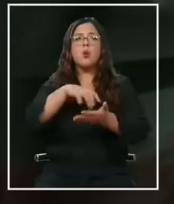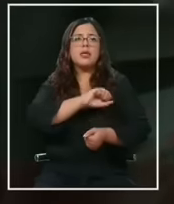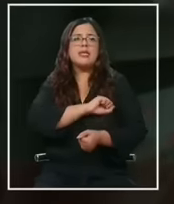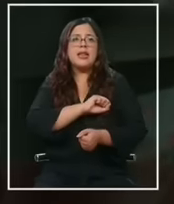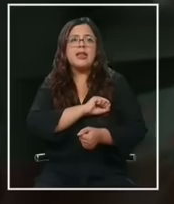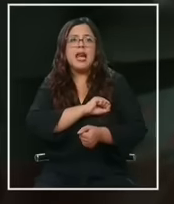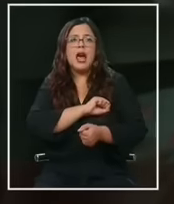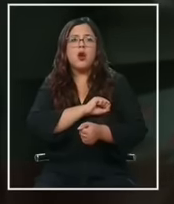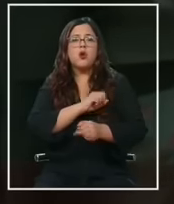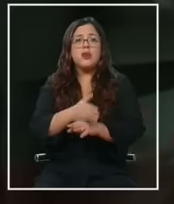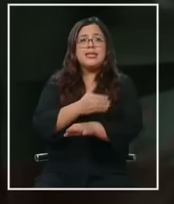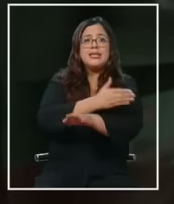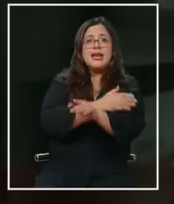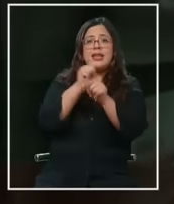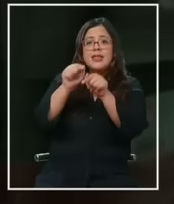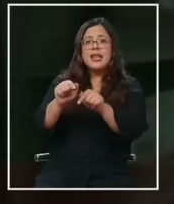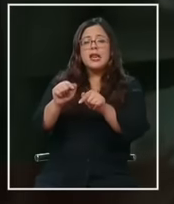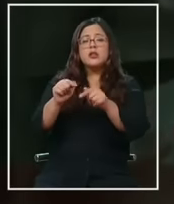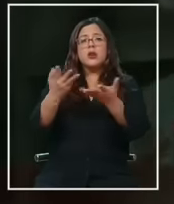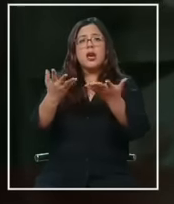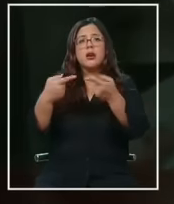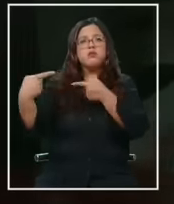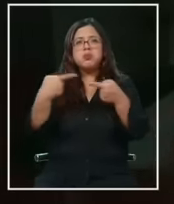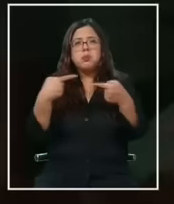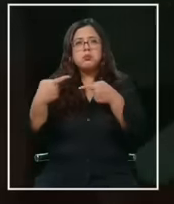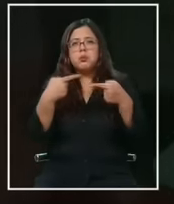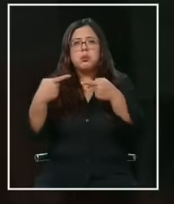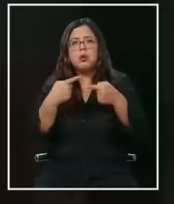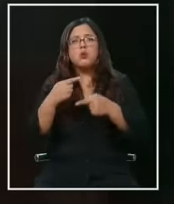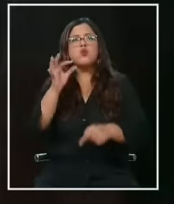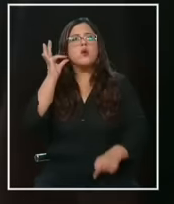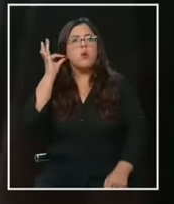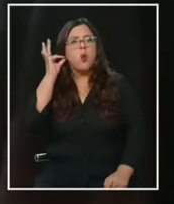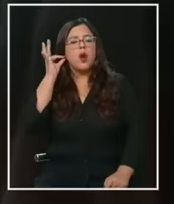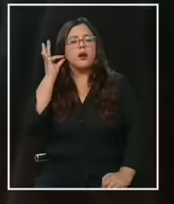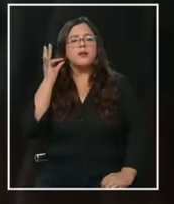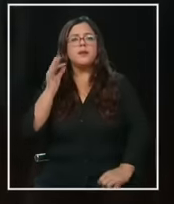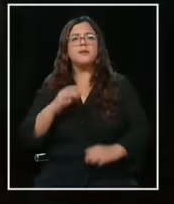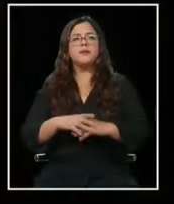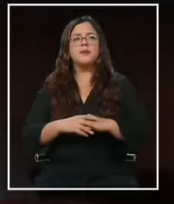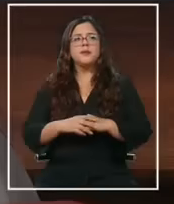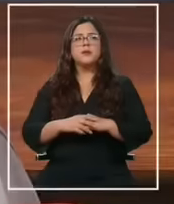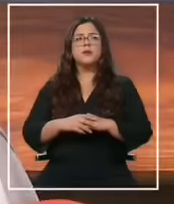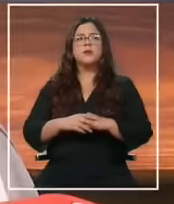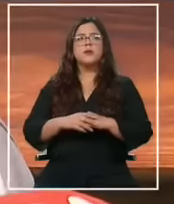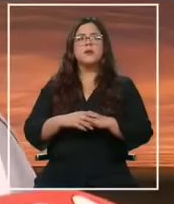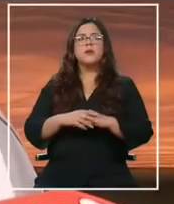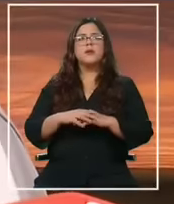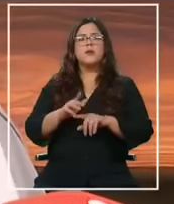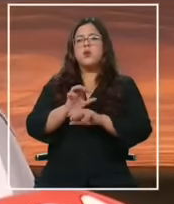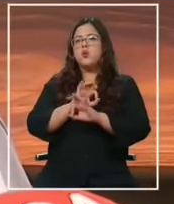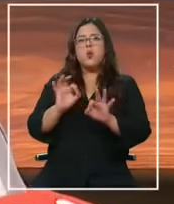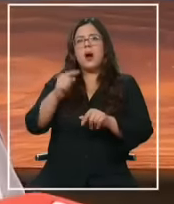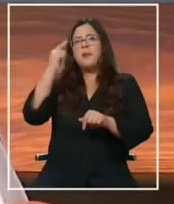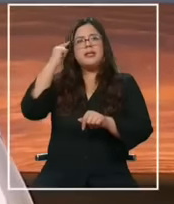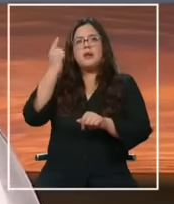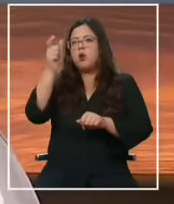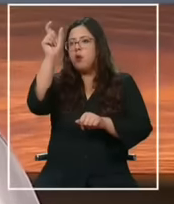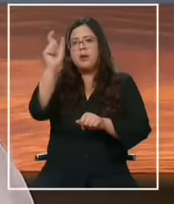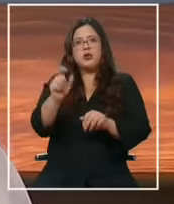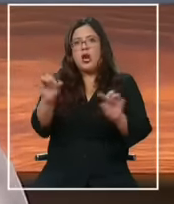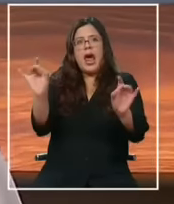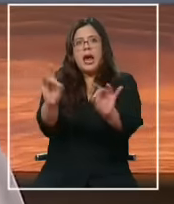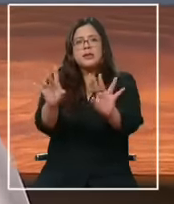testigos, previo a la tragedia, habría tenido una discusión con una mujer. No pensamos que estuviésemos conviviendo con gente que fuese de ese